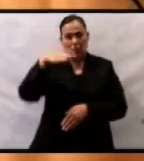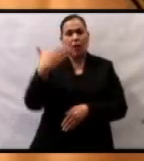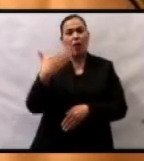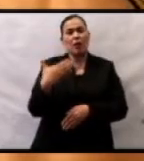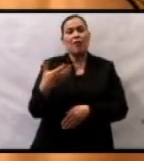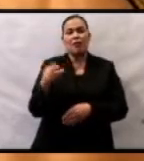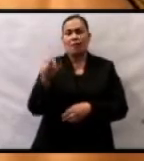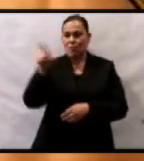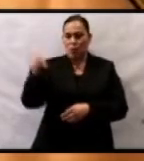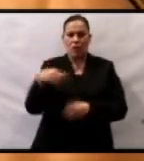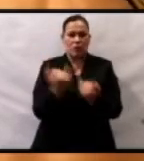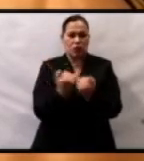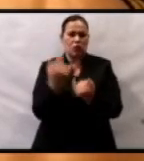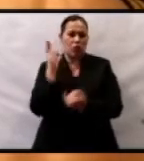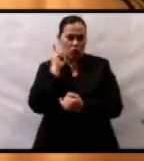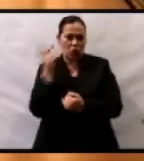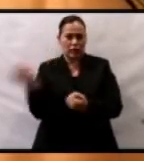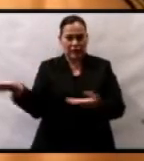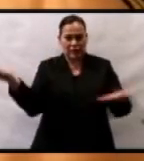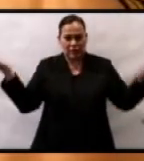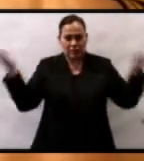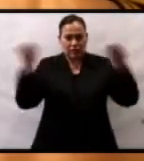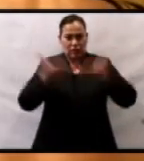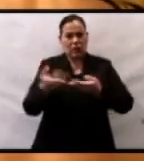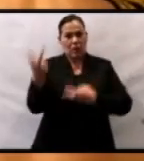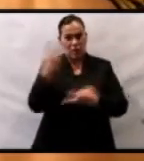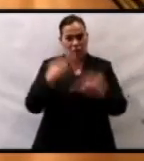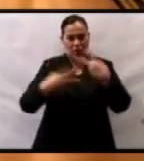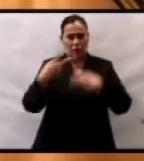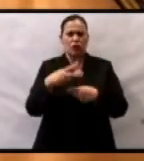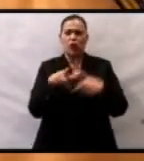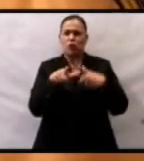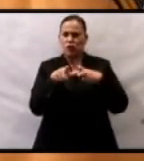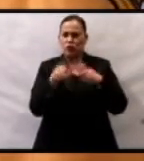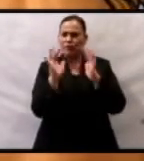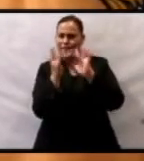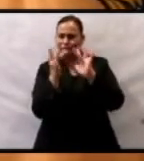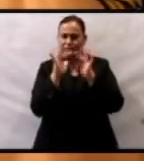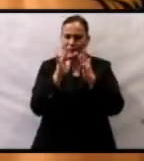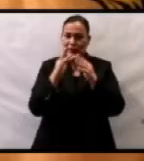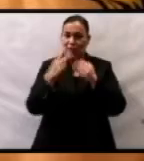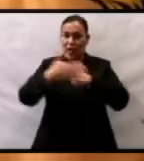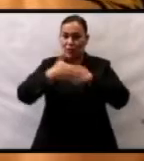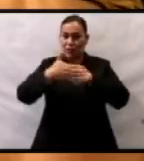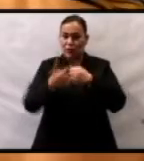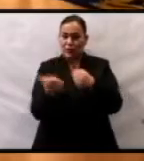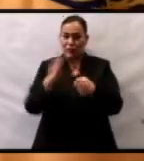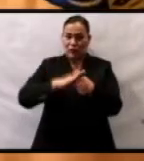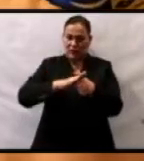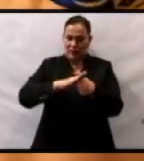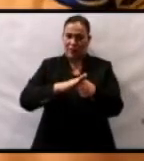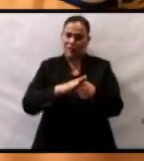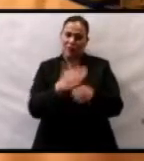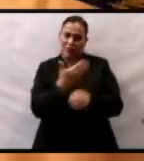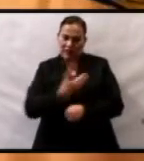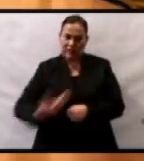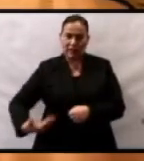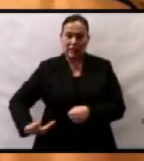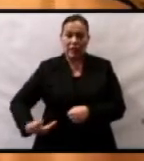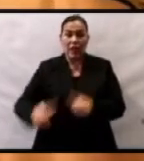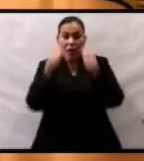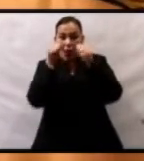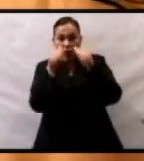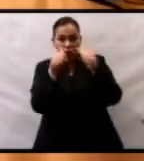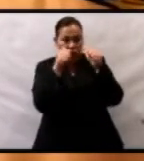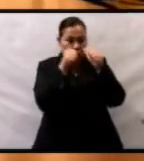aquí presentes y de quienes nos siguen en las redes sociales, las próximas autoridades municipales están al pendiente